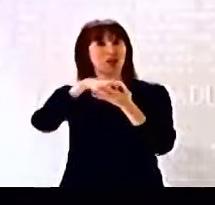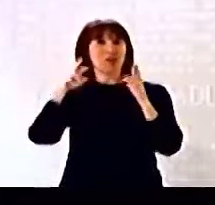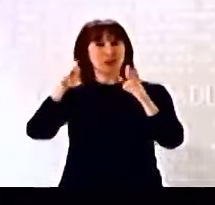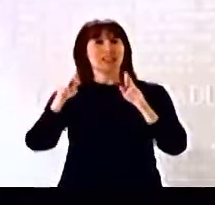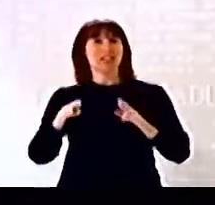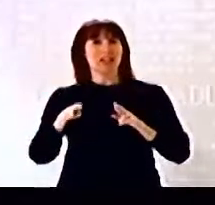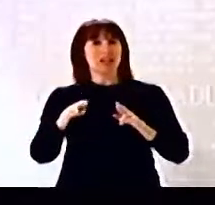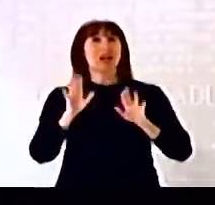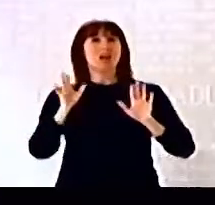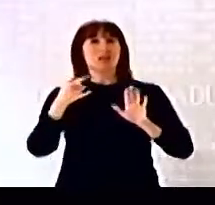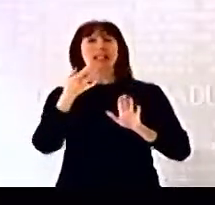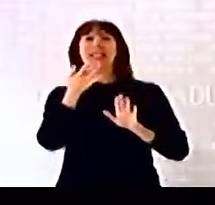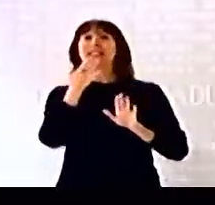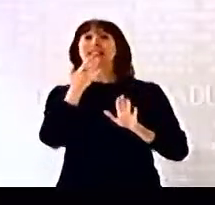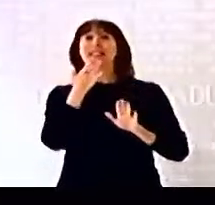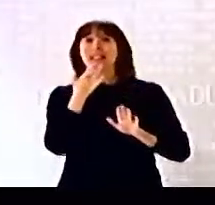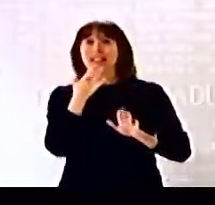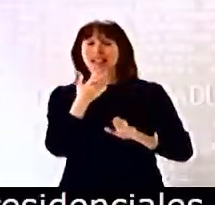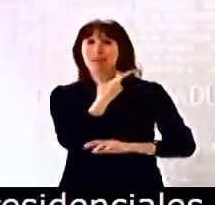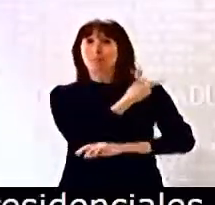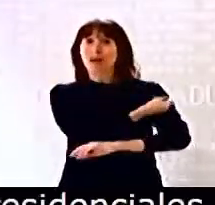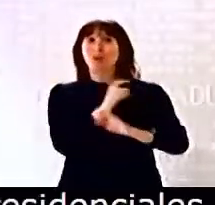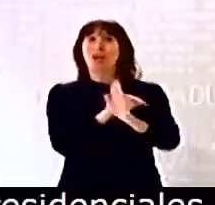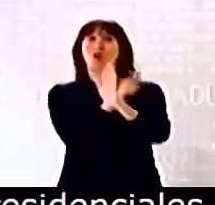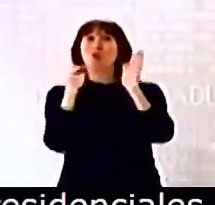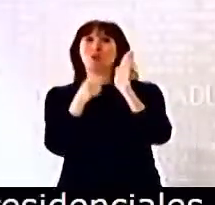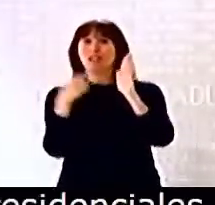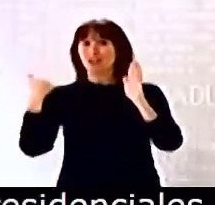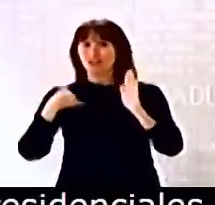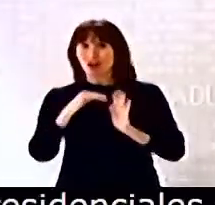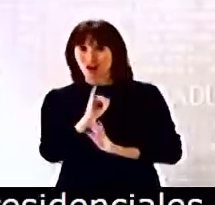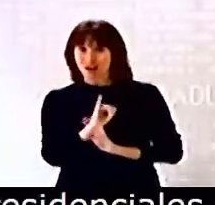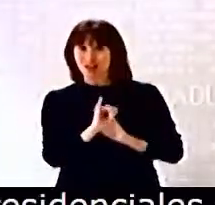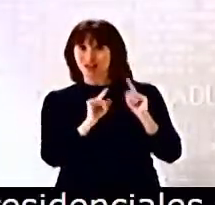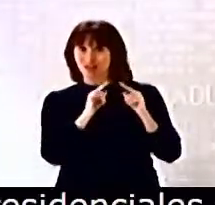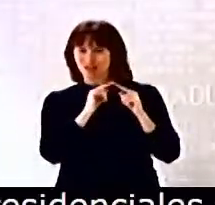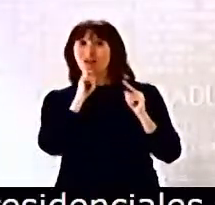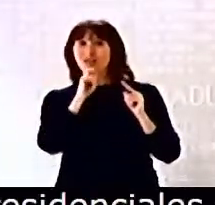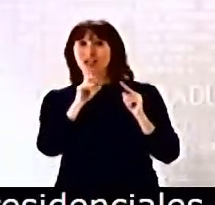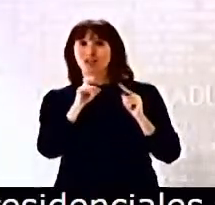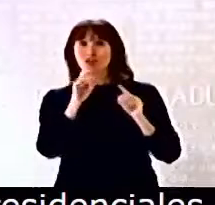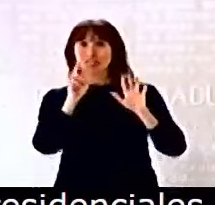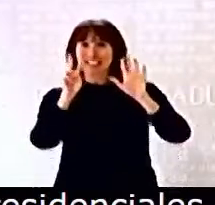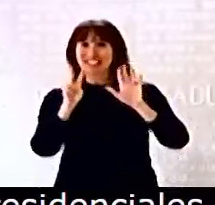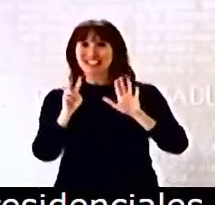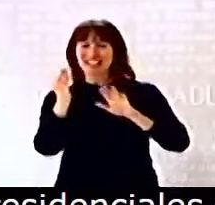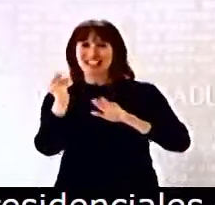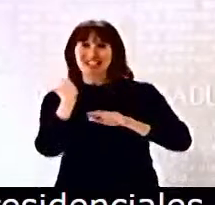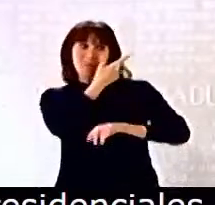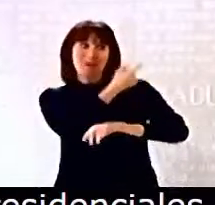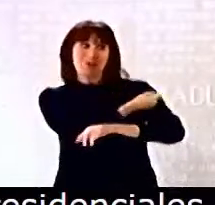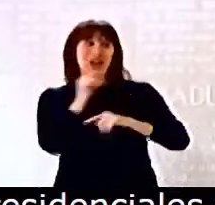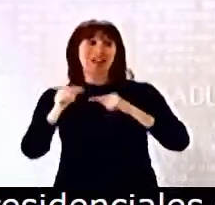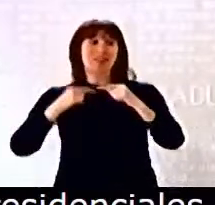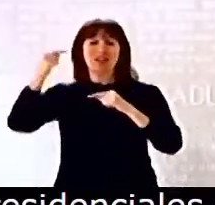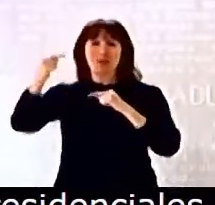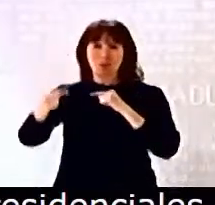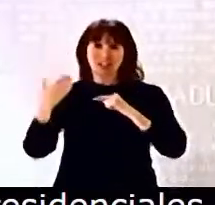insisto, que ya tienen las 2 dosis de vacunas puestas y que además han pasado 7 días desde la segunda